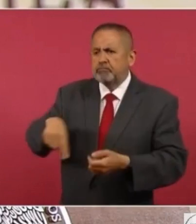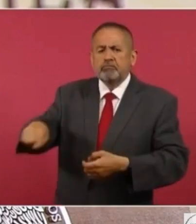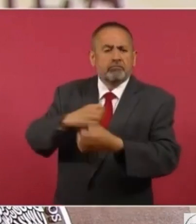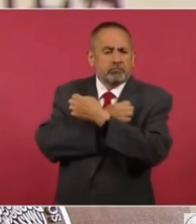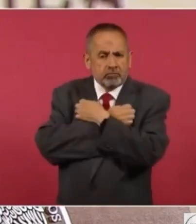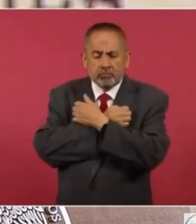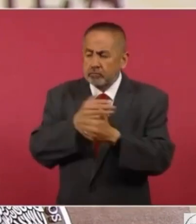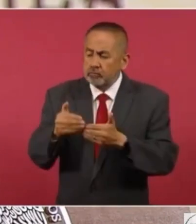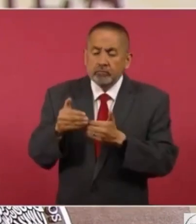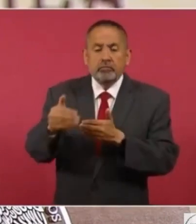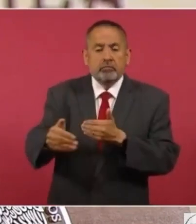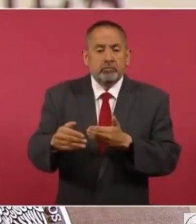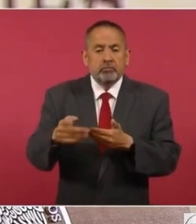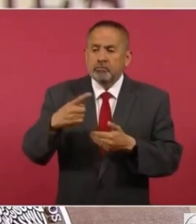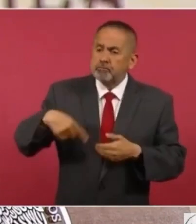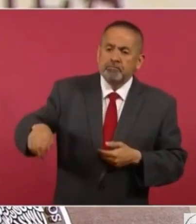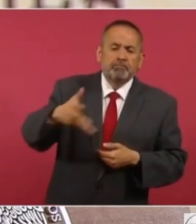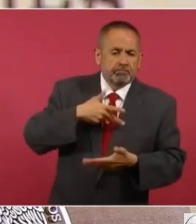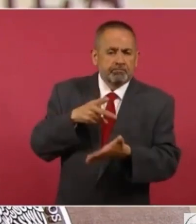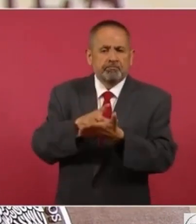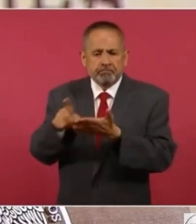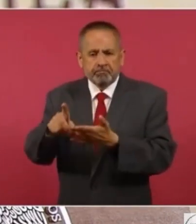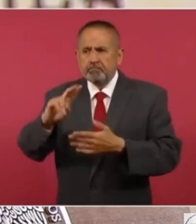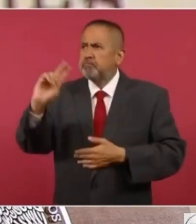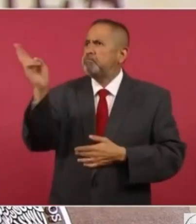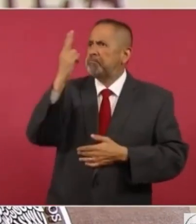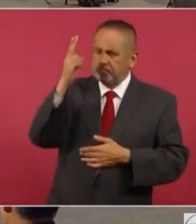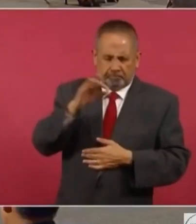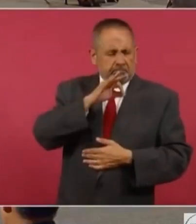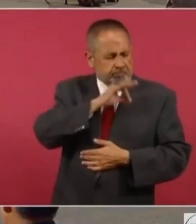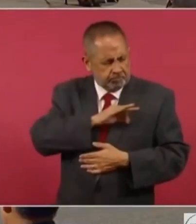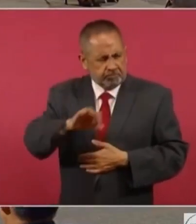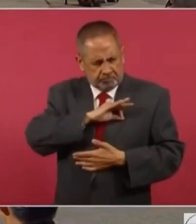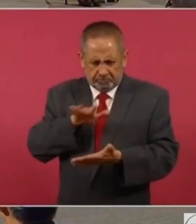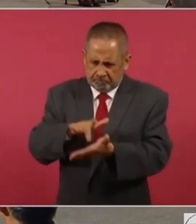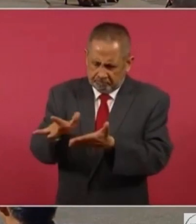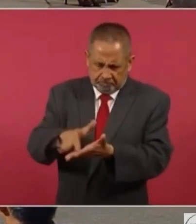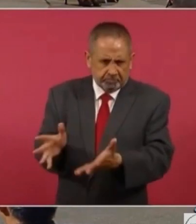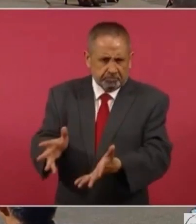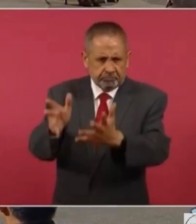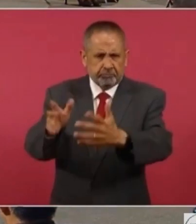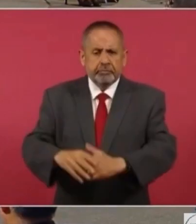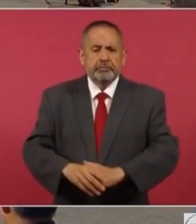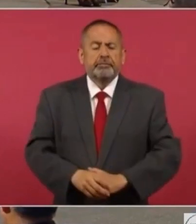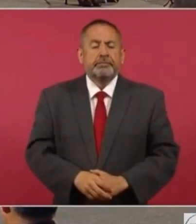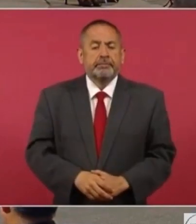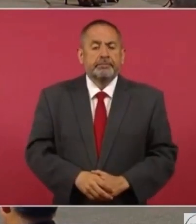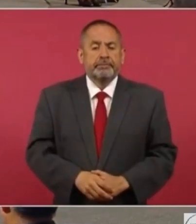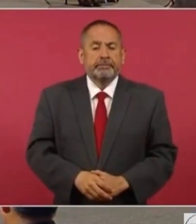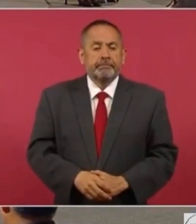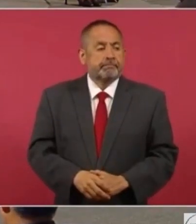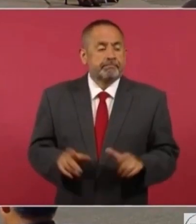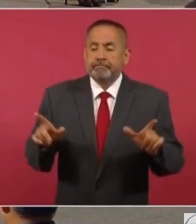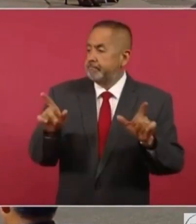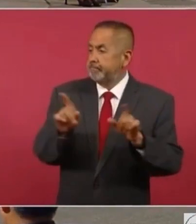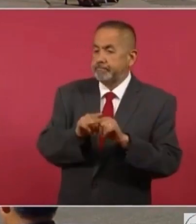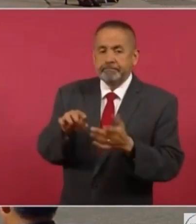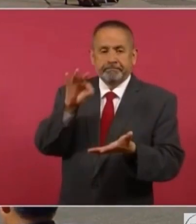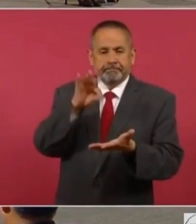ahora es un derecho y no un privilegio. Pues hasta aquí,